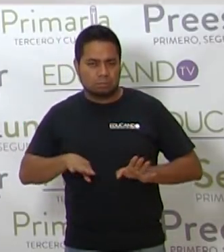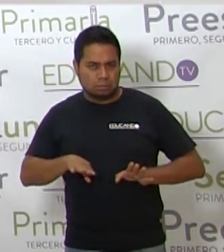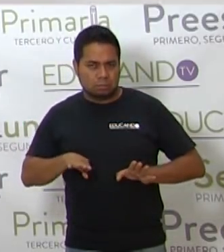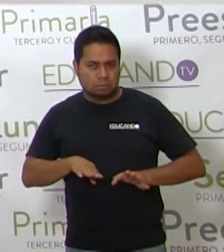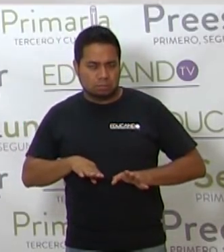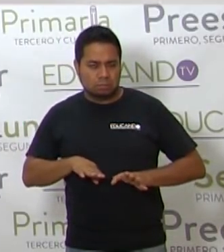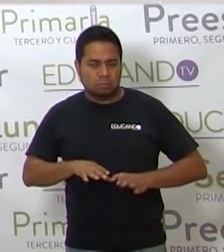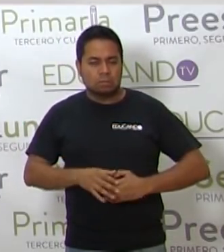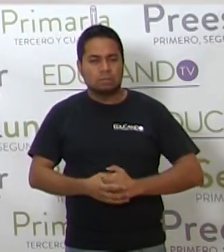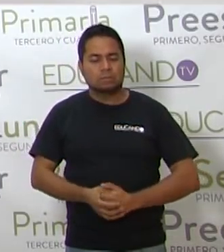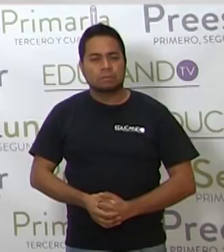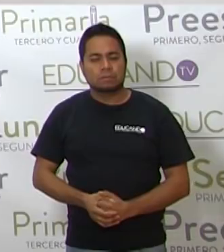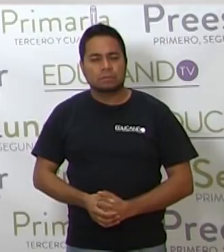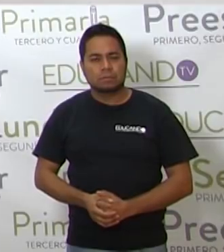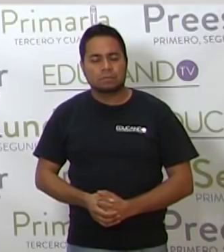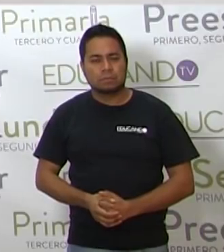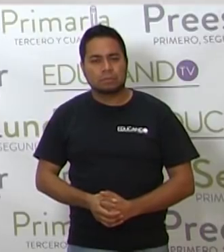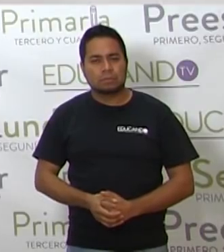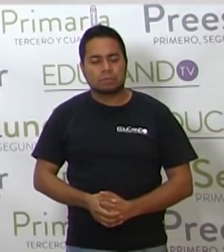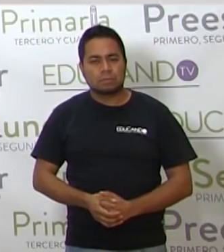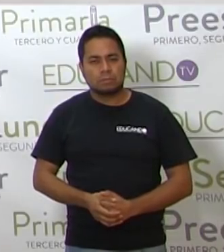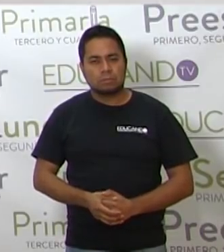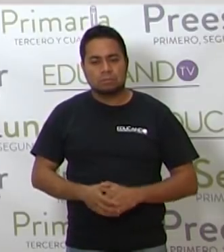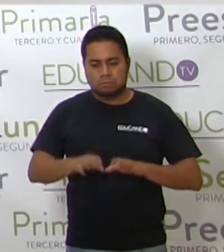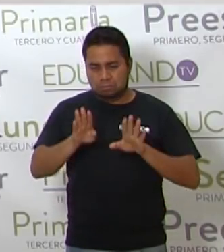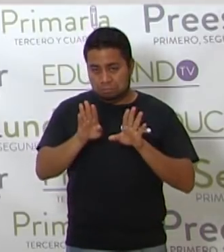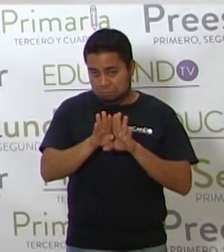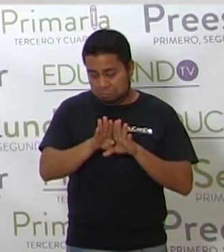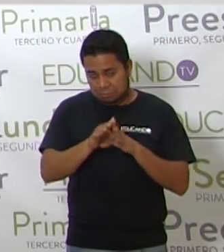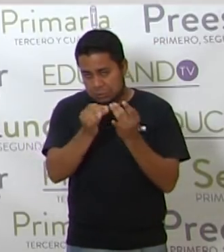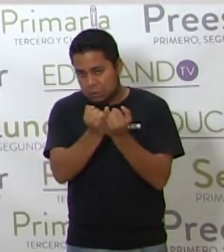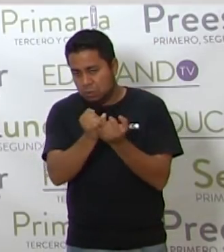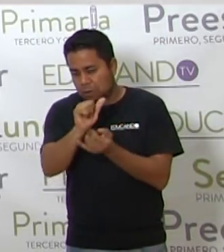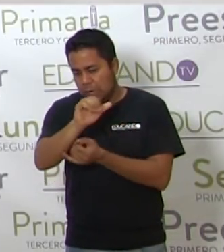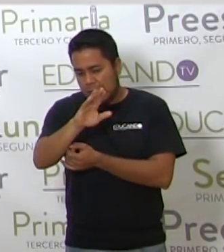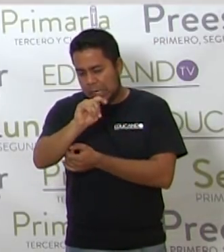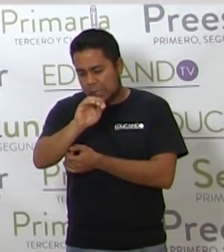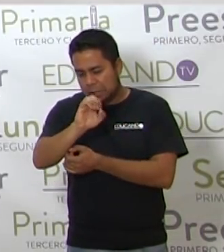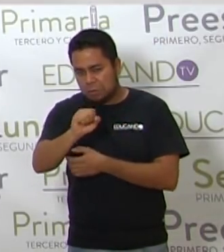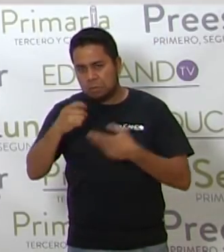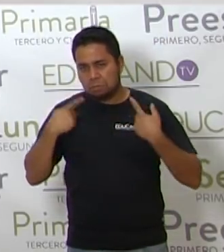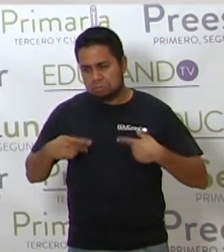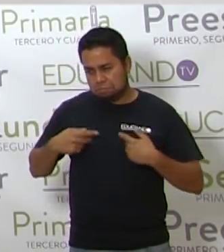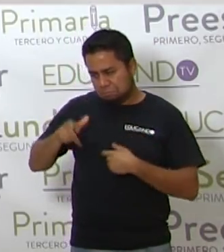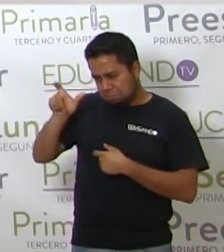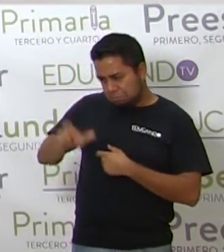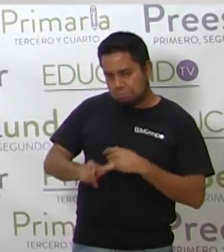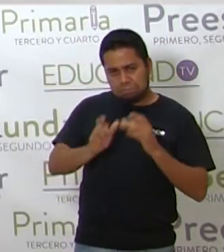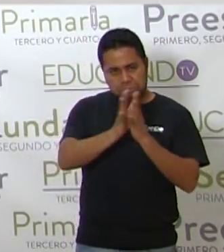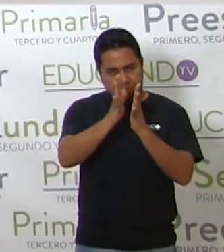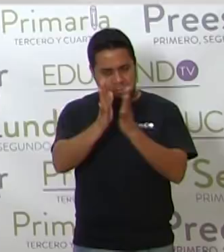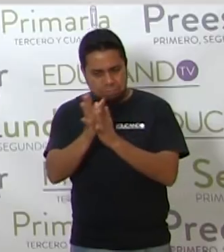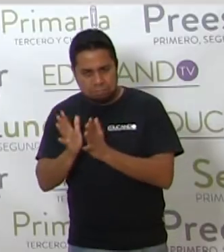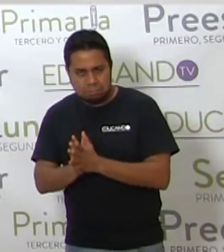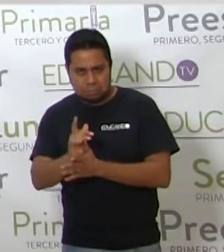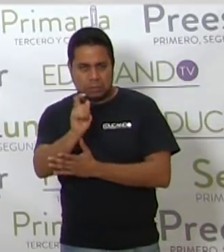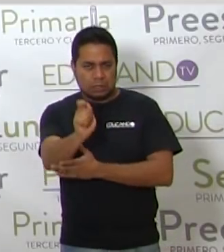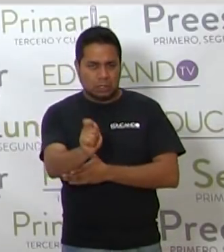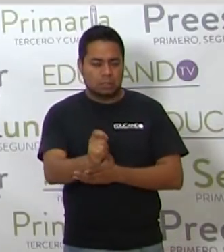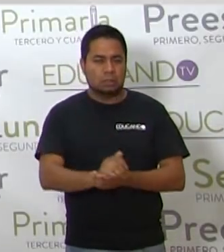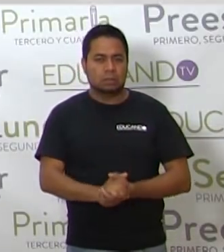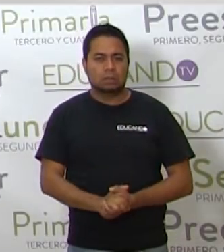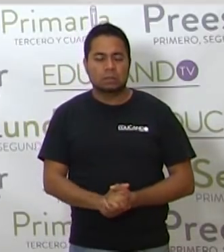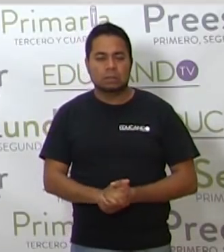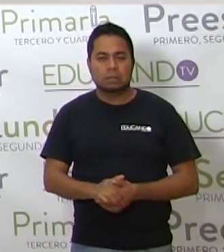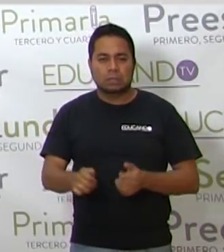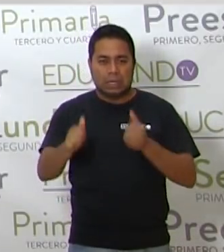característica, valga la redundancia, de lo que son los actos que los actores van a representar.